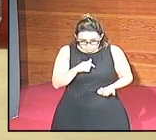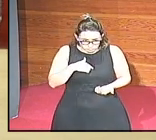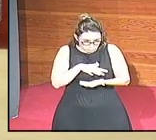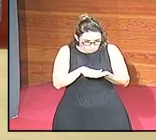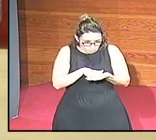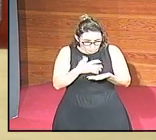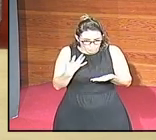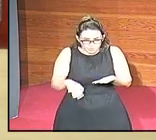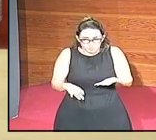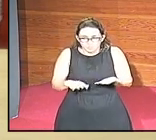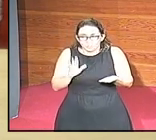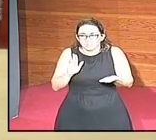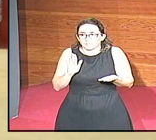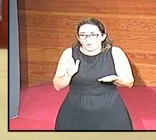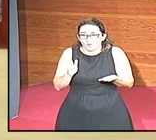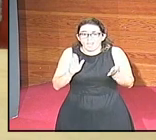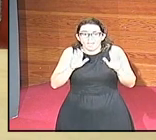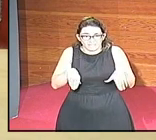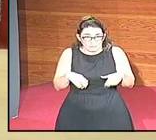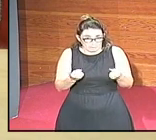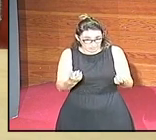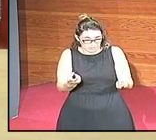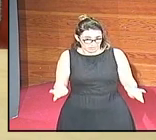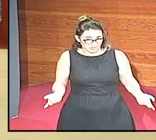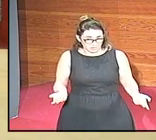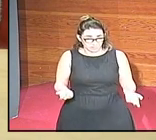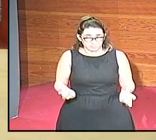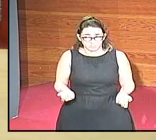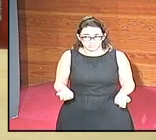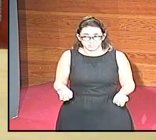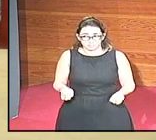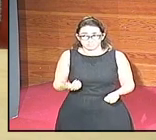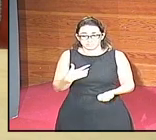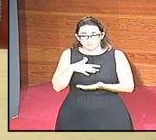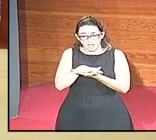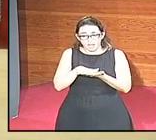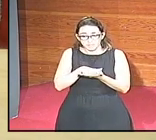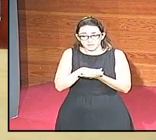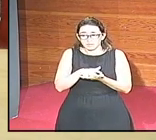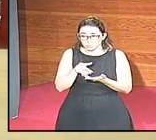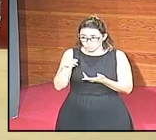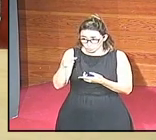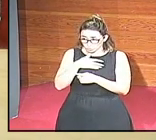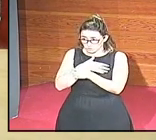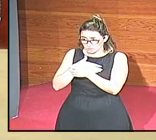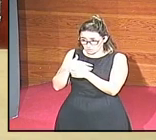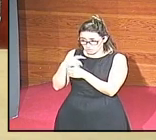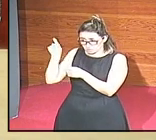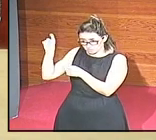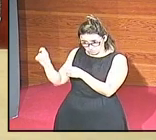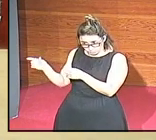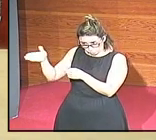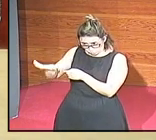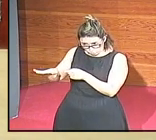no se llega a ningún sitio. Y la única historia que es efectiva es, ¿quieres ser tú la madre de Artyom? Estoy seguro de que